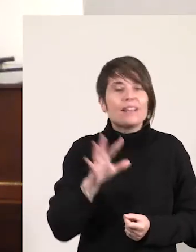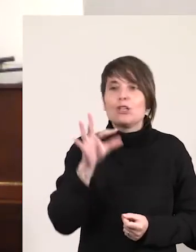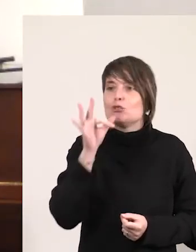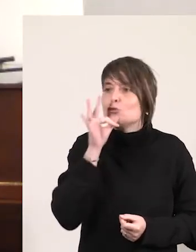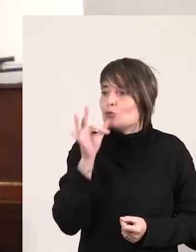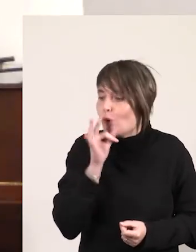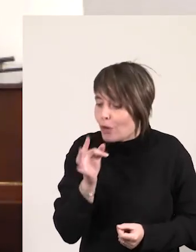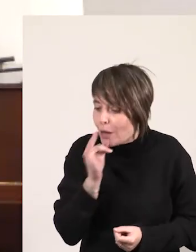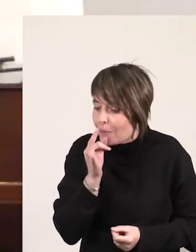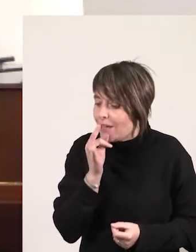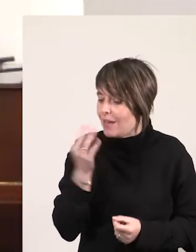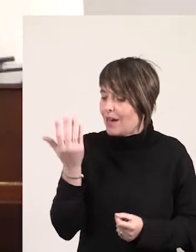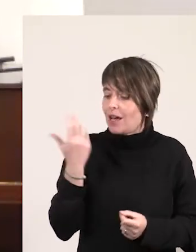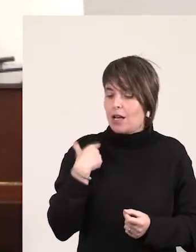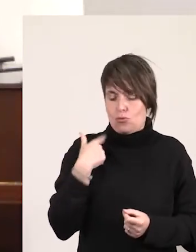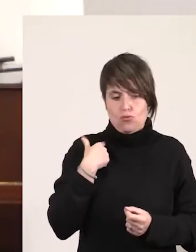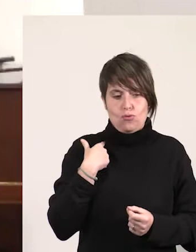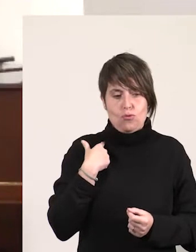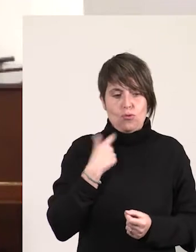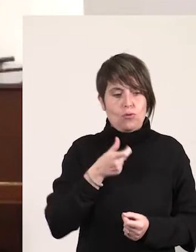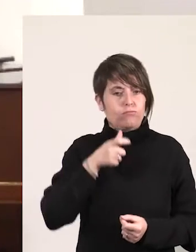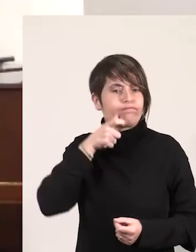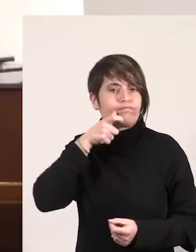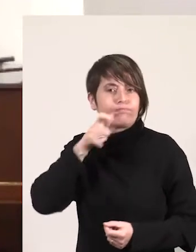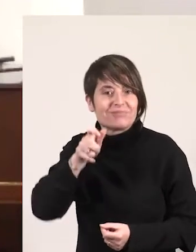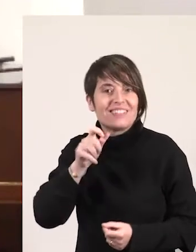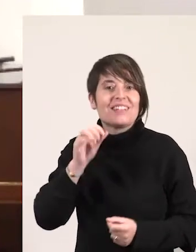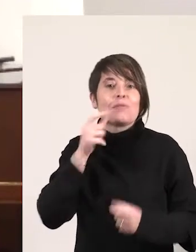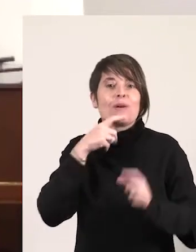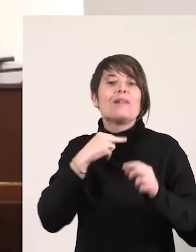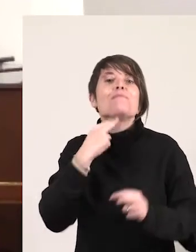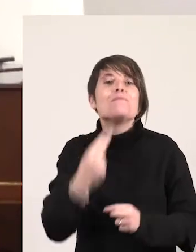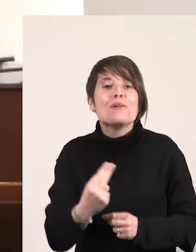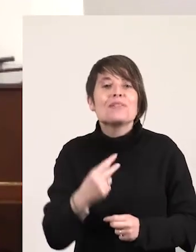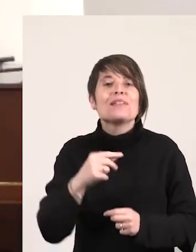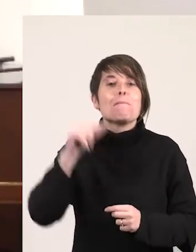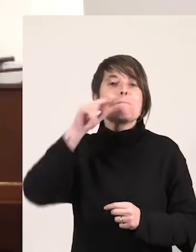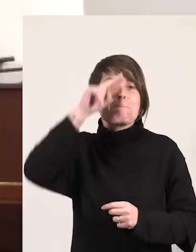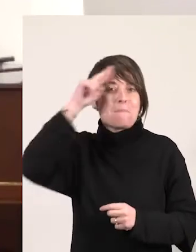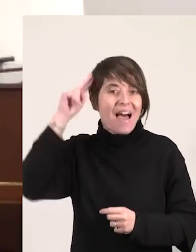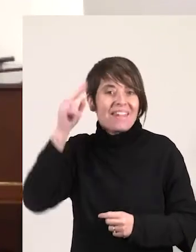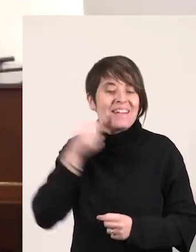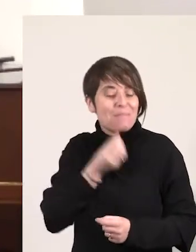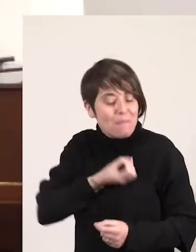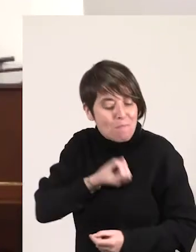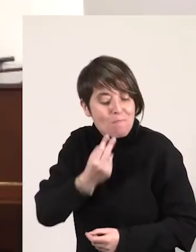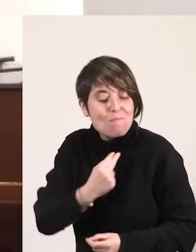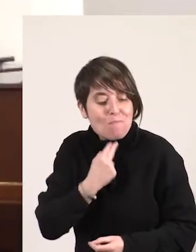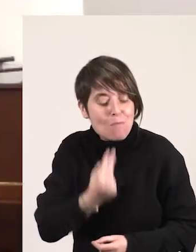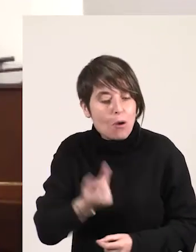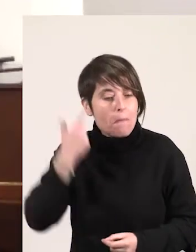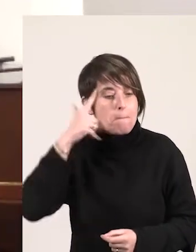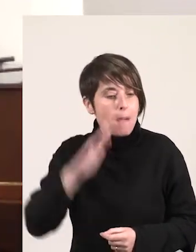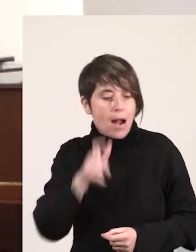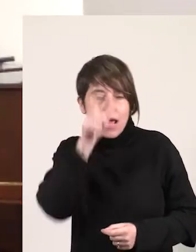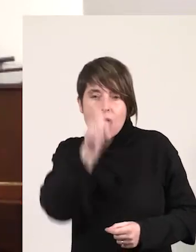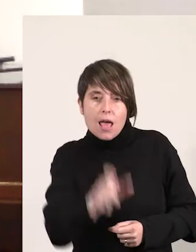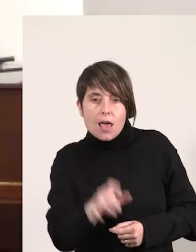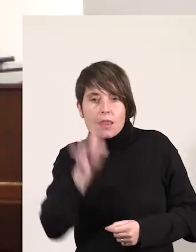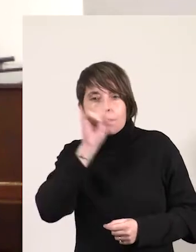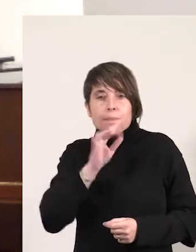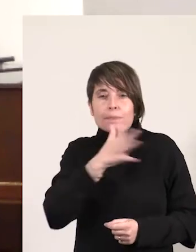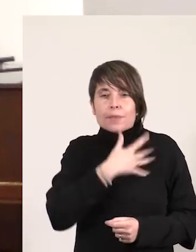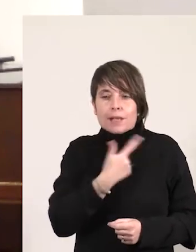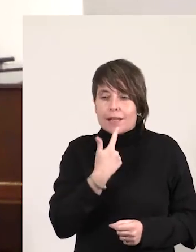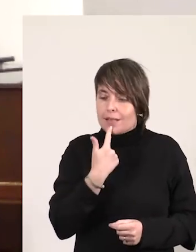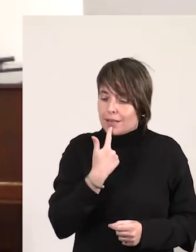como todavía a estas alturas, a pesar de este acento profundamente madrileño de extra radio, pues